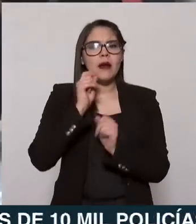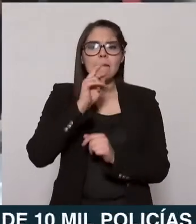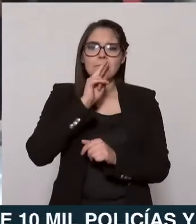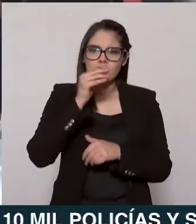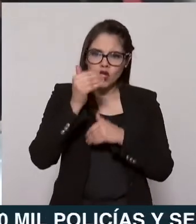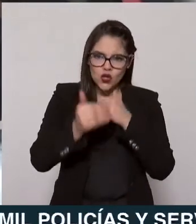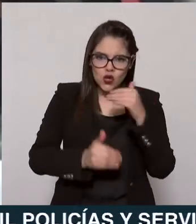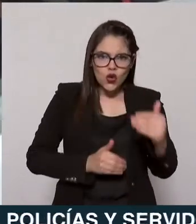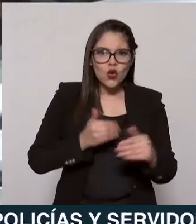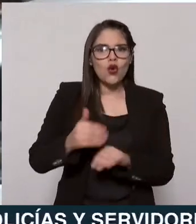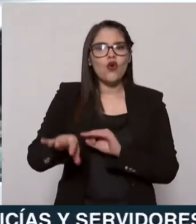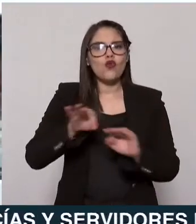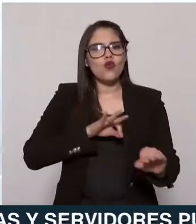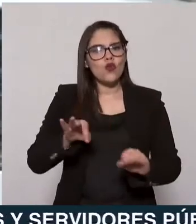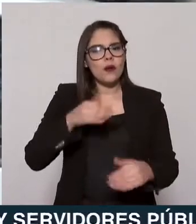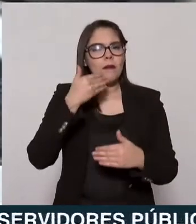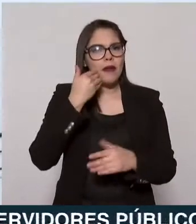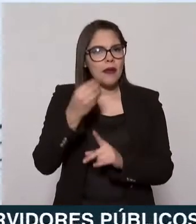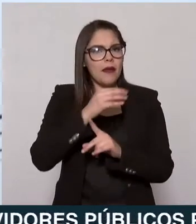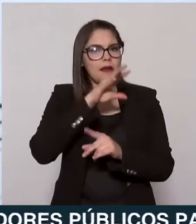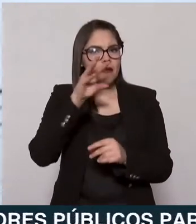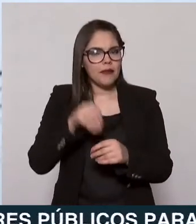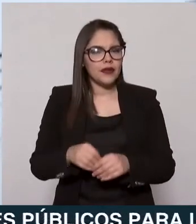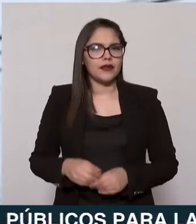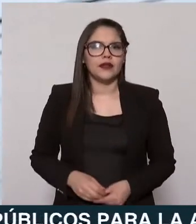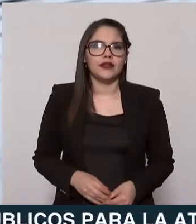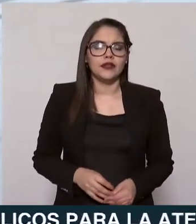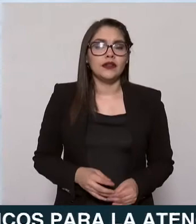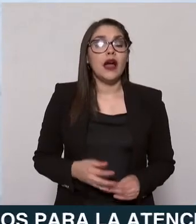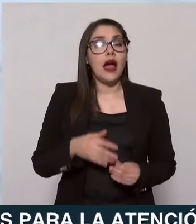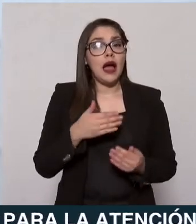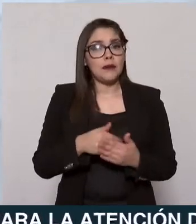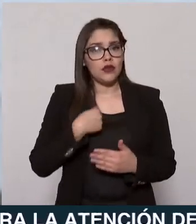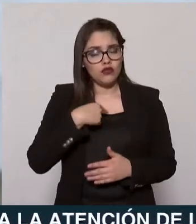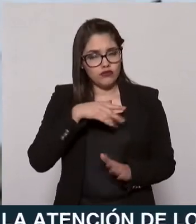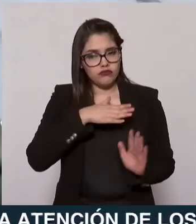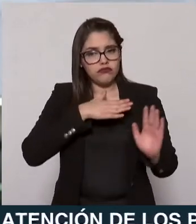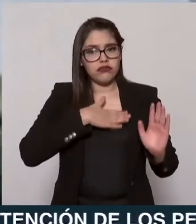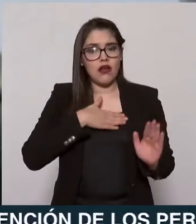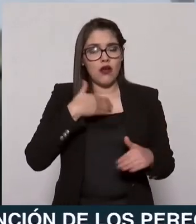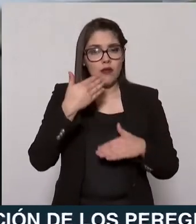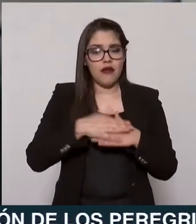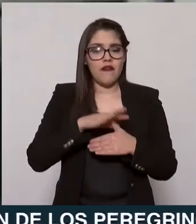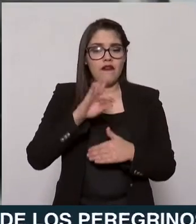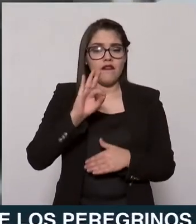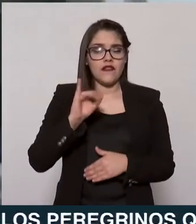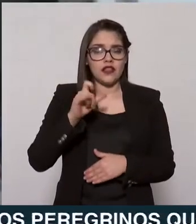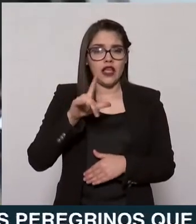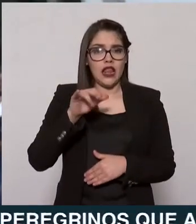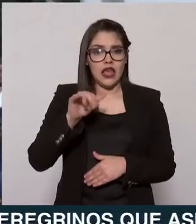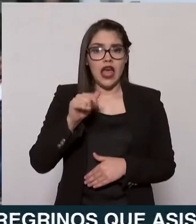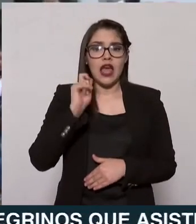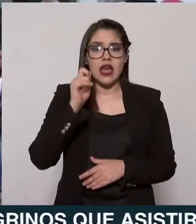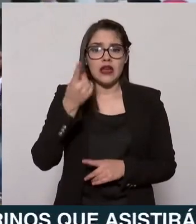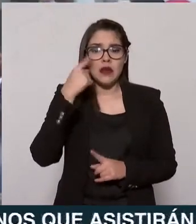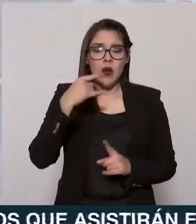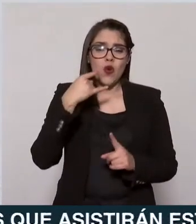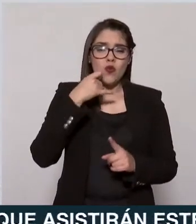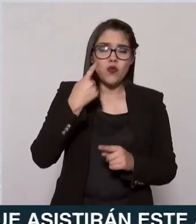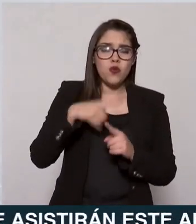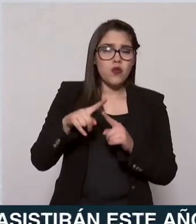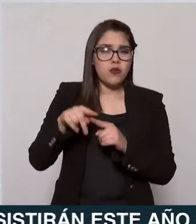las condiciones laborales y profesionales. Además, se comprometió a que la Fiscalía no será presa de luchas